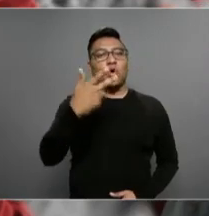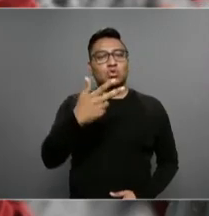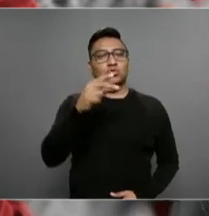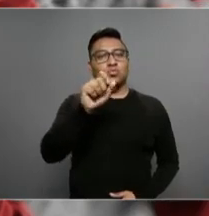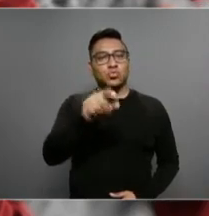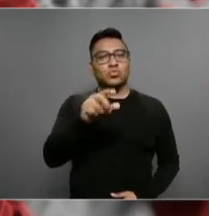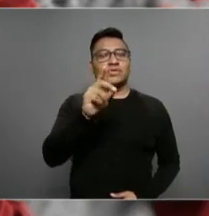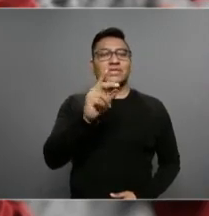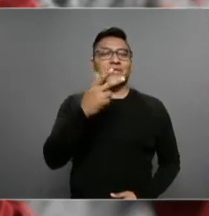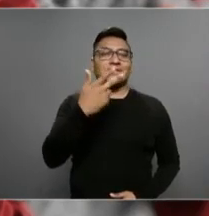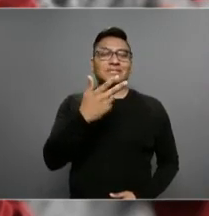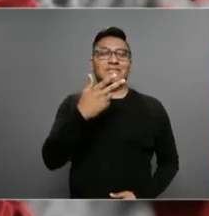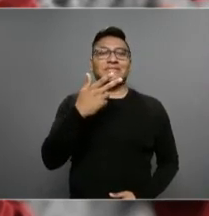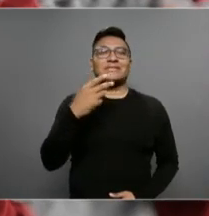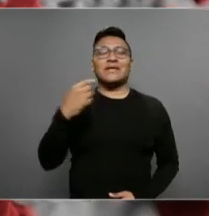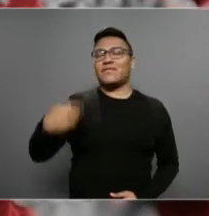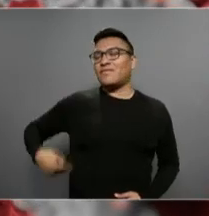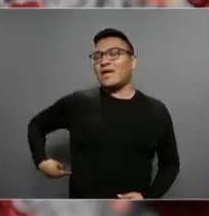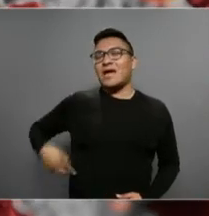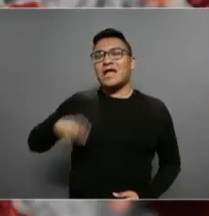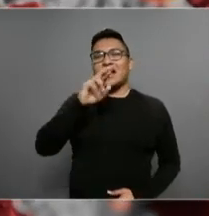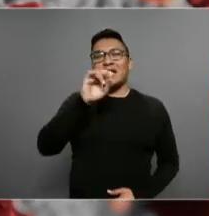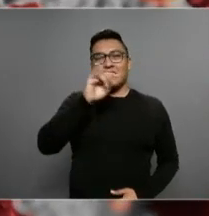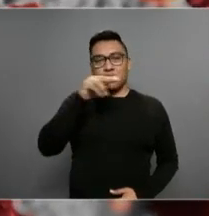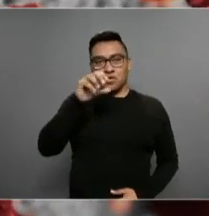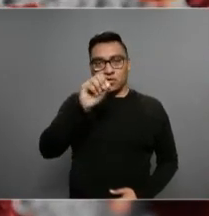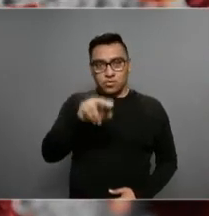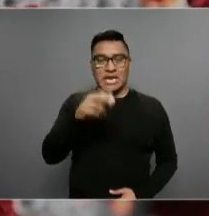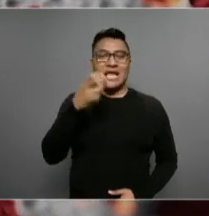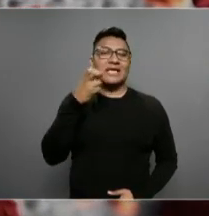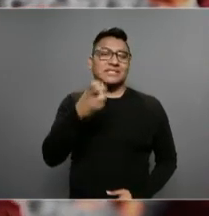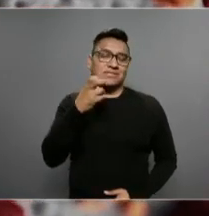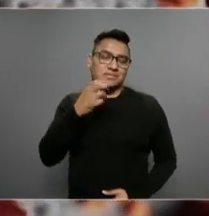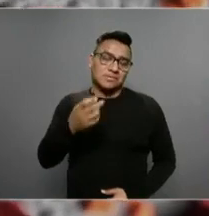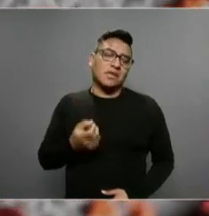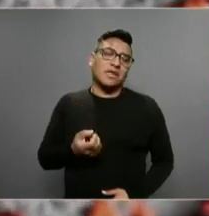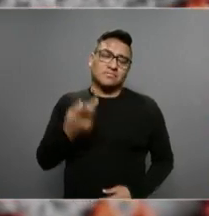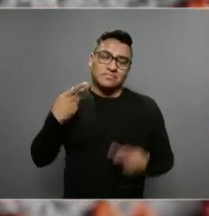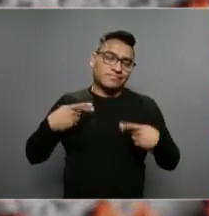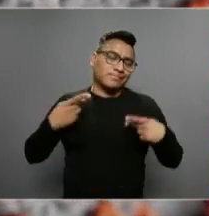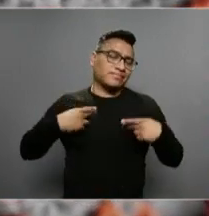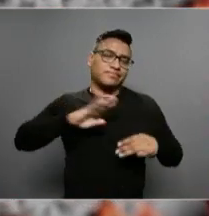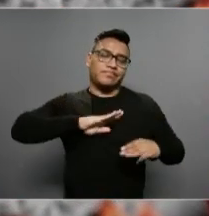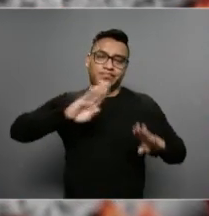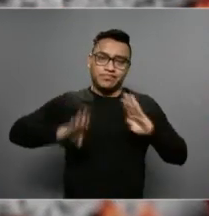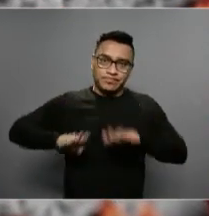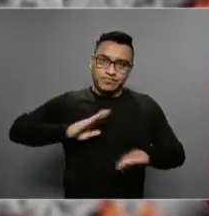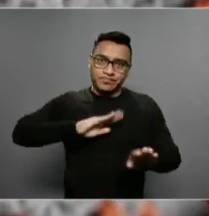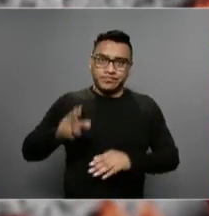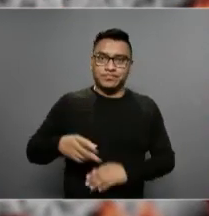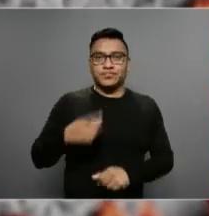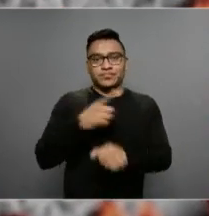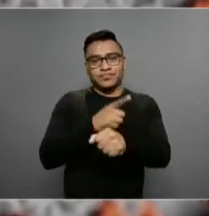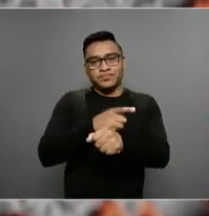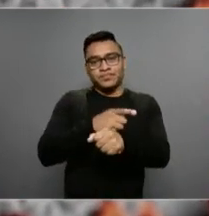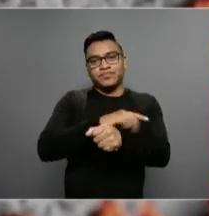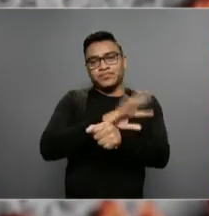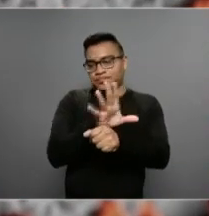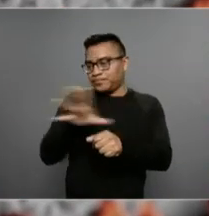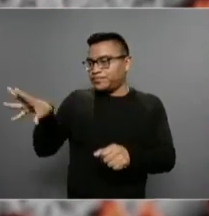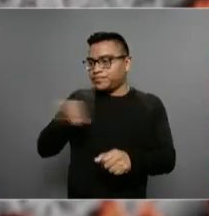renal. Estos son los padecimientos previos que están registrando la mayoría de las muertes de las personas que fallecieron por coronavirus en